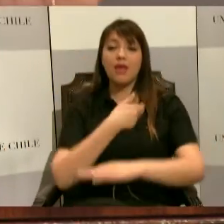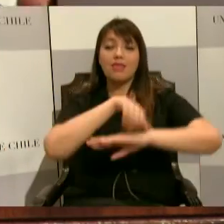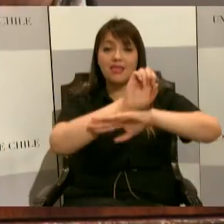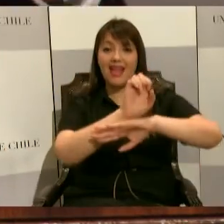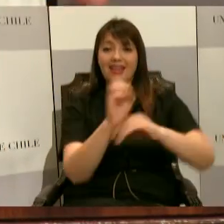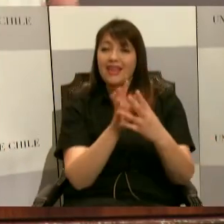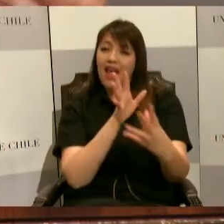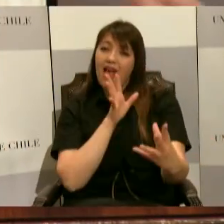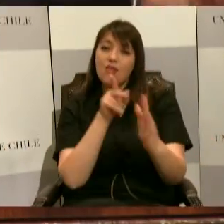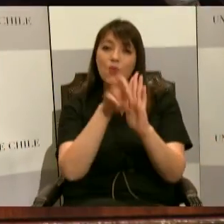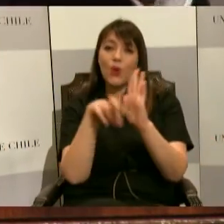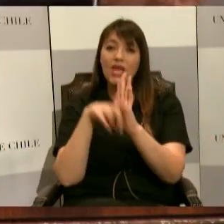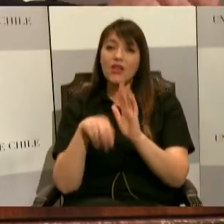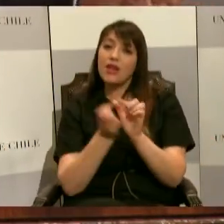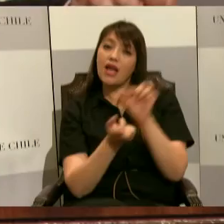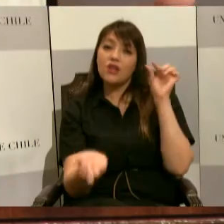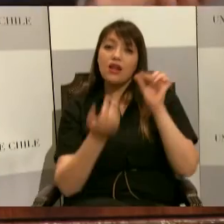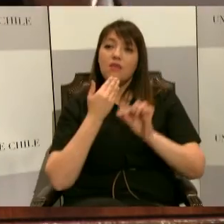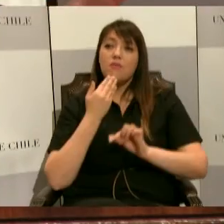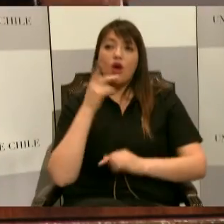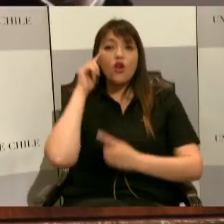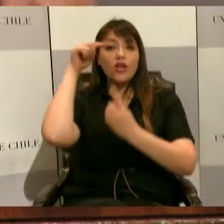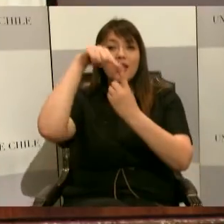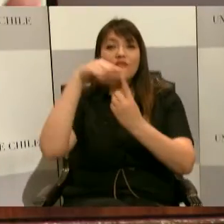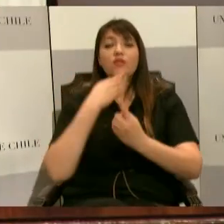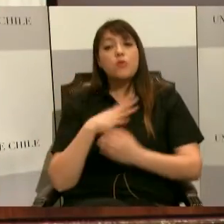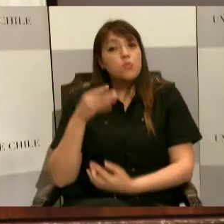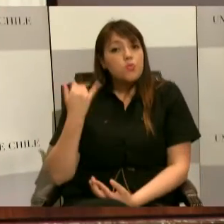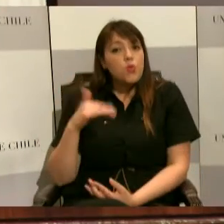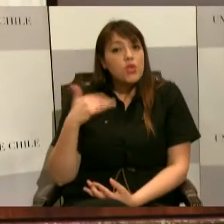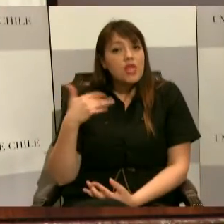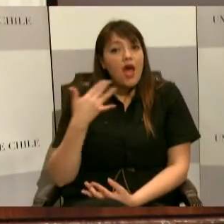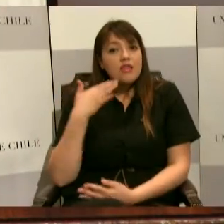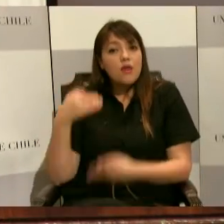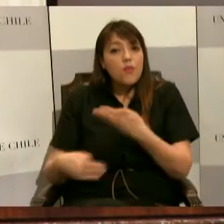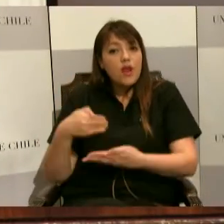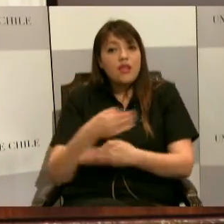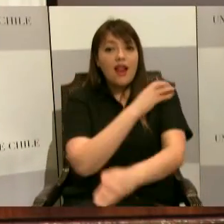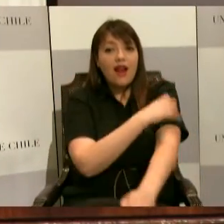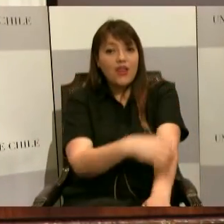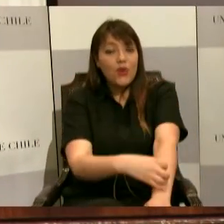grandes proyectos de trascendencia nacional con el objetivo adicional importantísimo de lograr el progreso de las regiones,